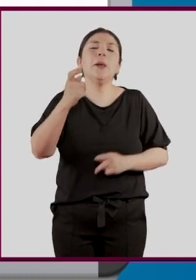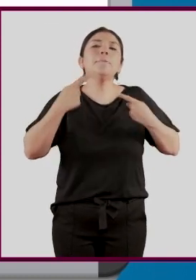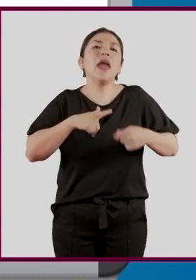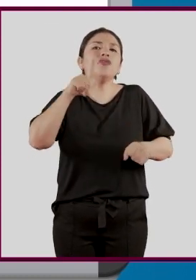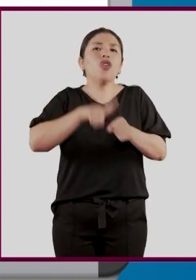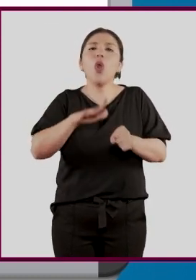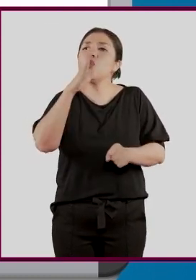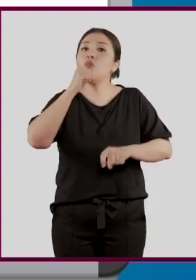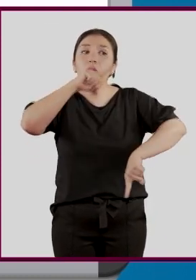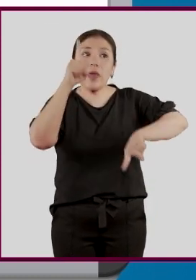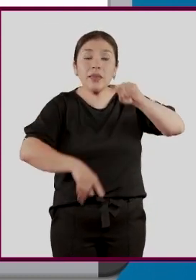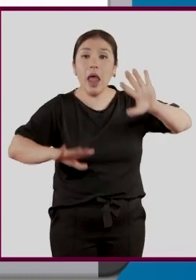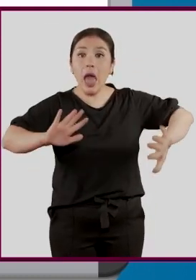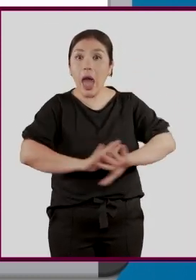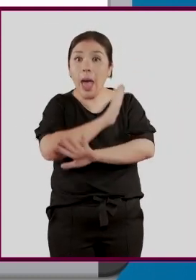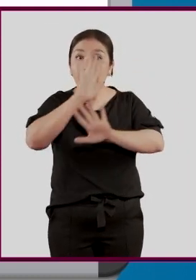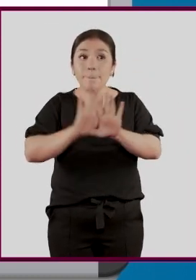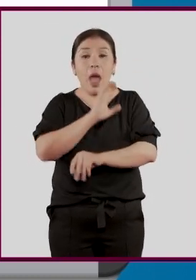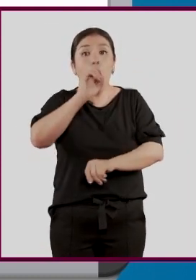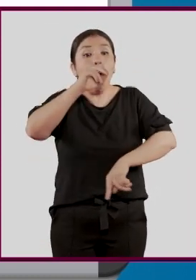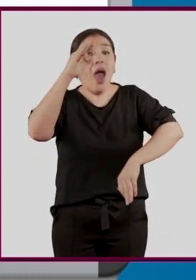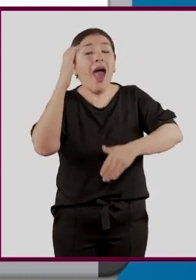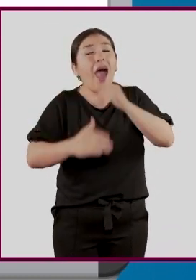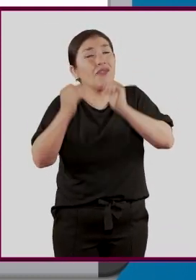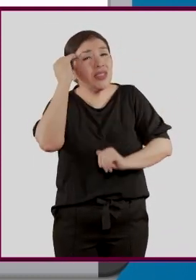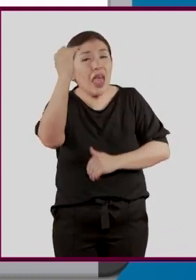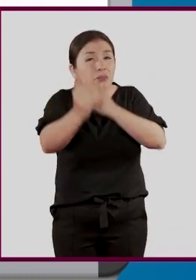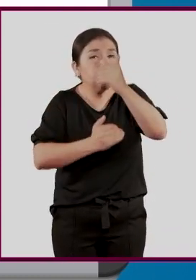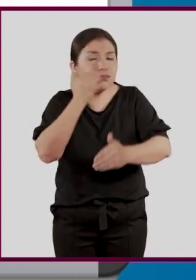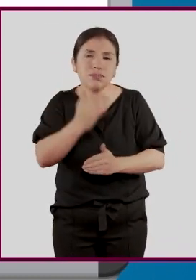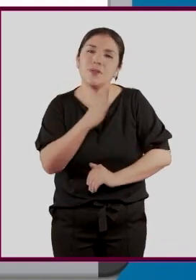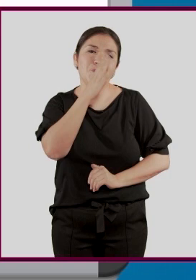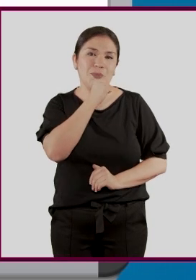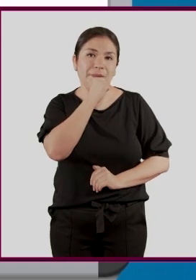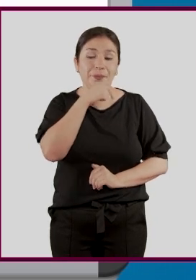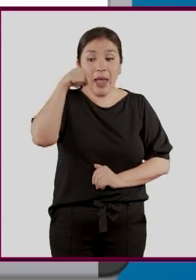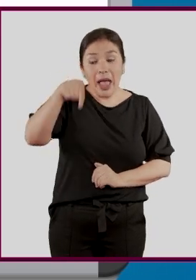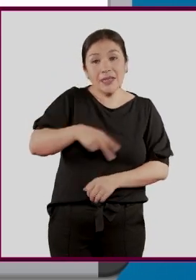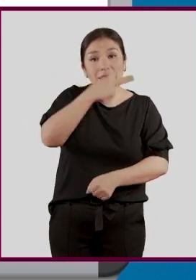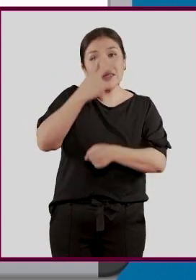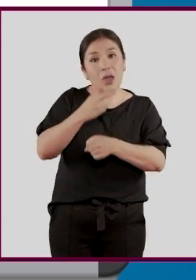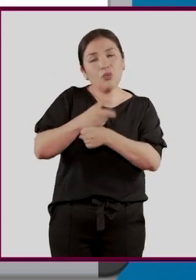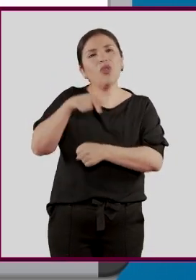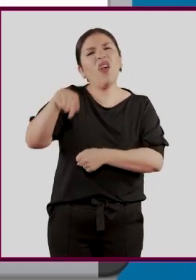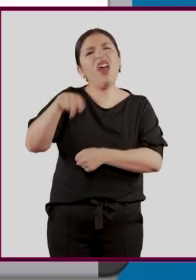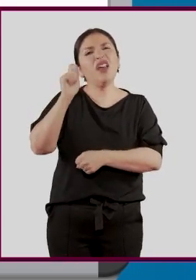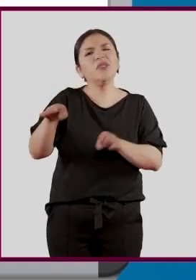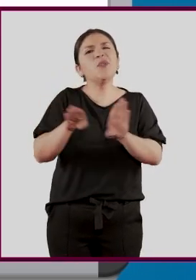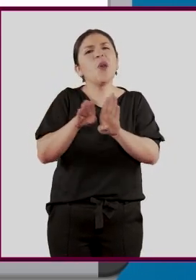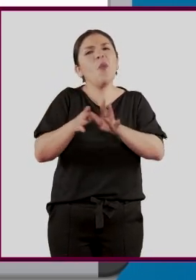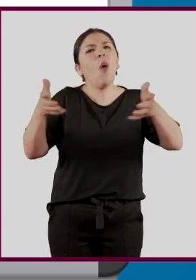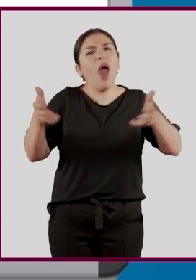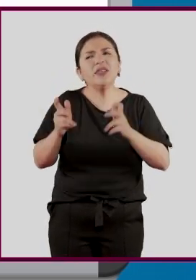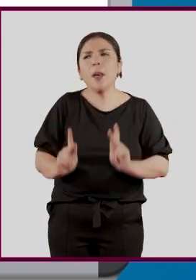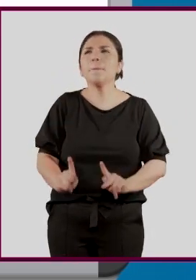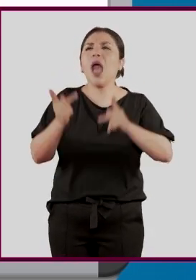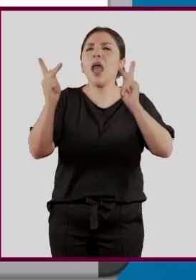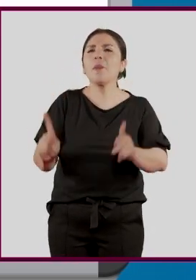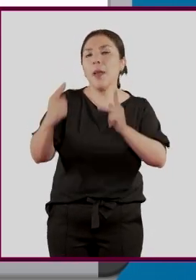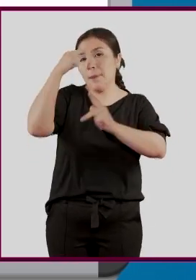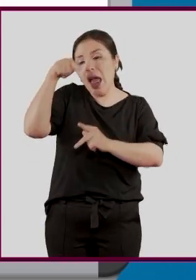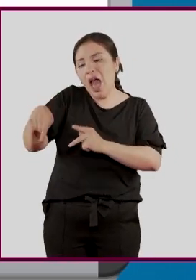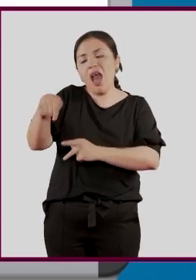son personales, intransferibles y nunca se vencen. Los derechos patrimoniales tienen que ver con la forma en la que se